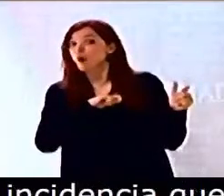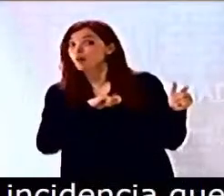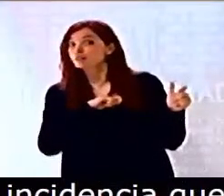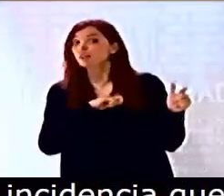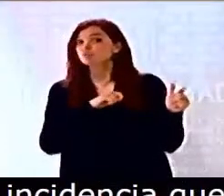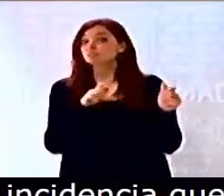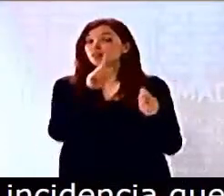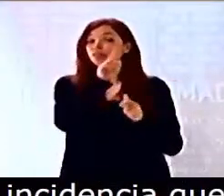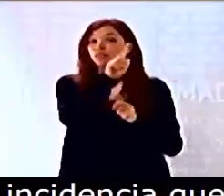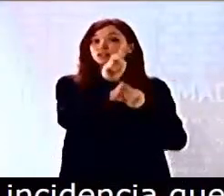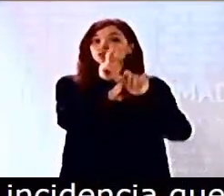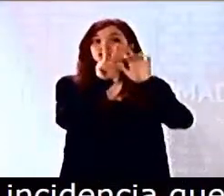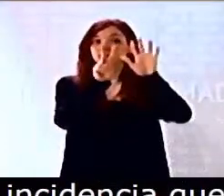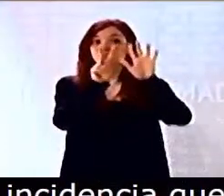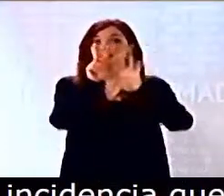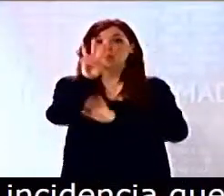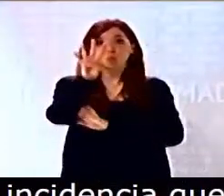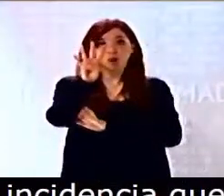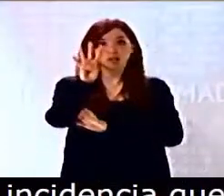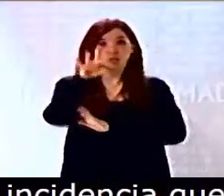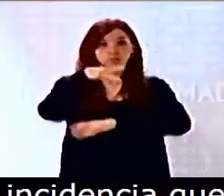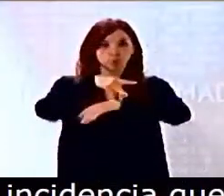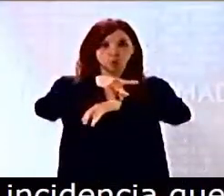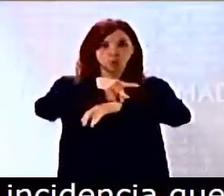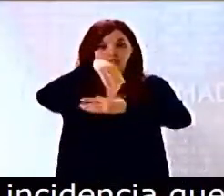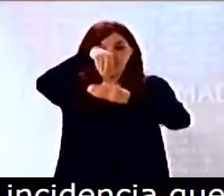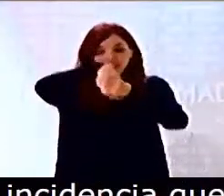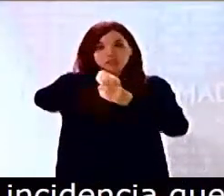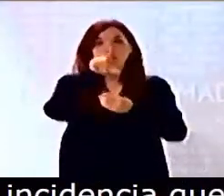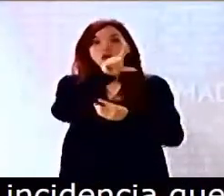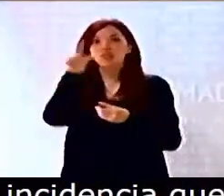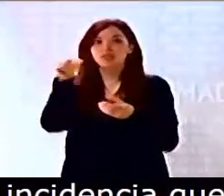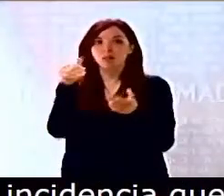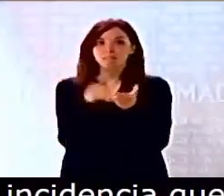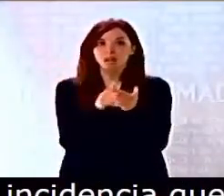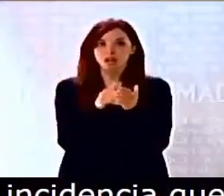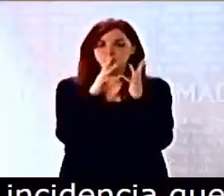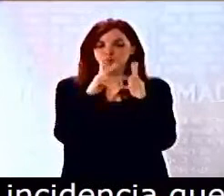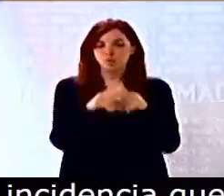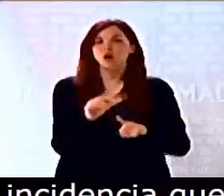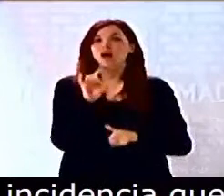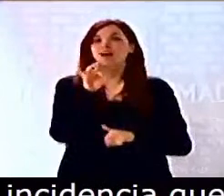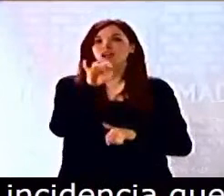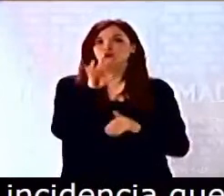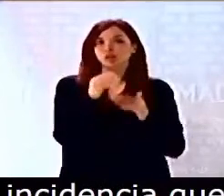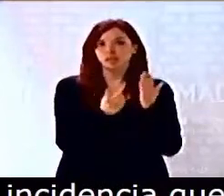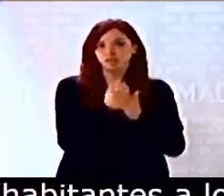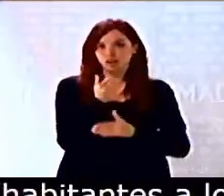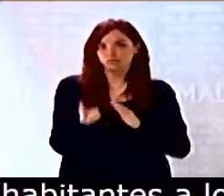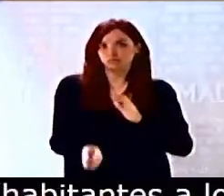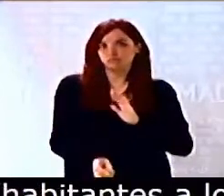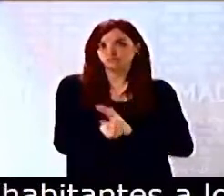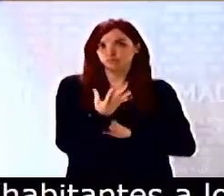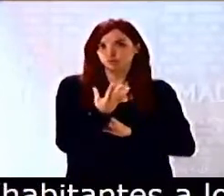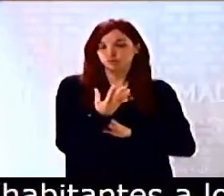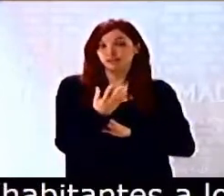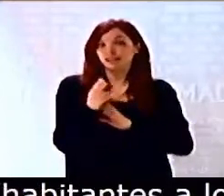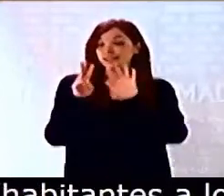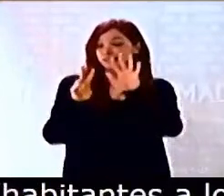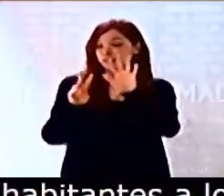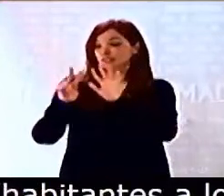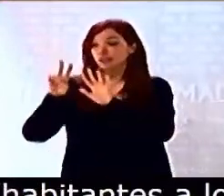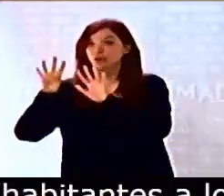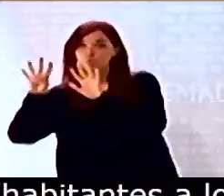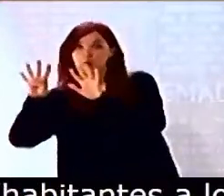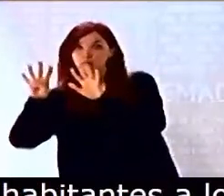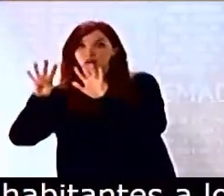a 174 casos por cada 100.000 habitantes a los 14 días y a 79 casos por 100.000 habitantes,